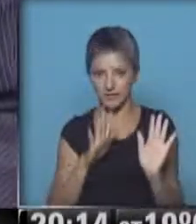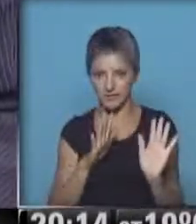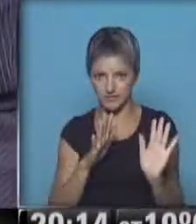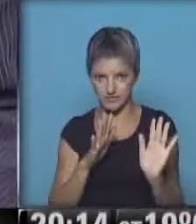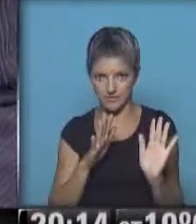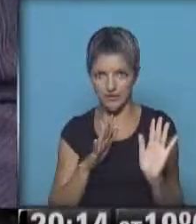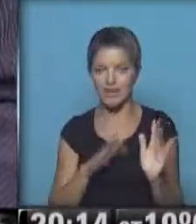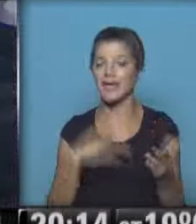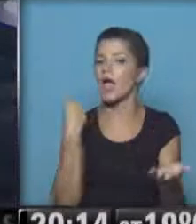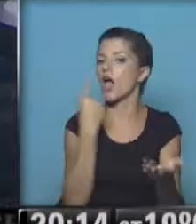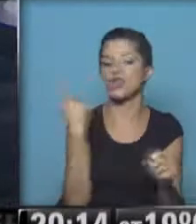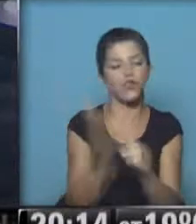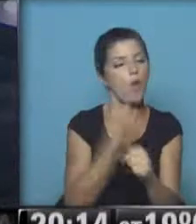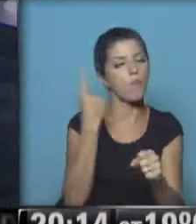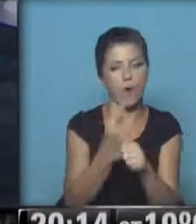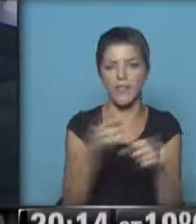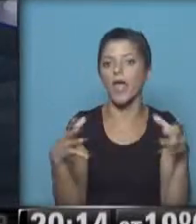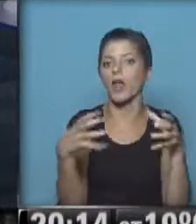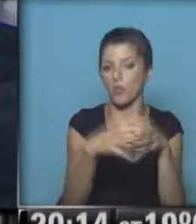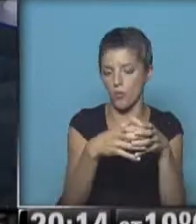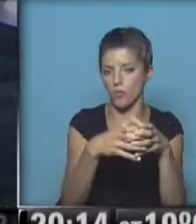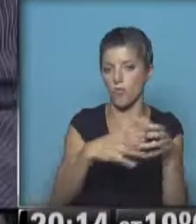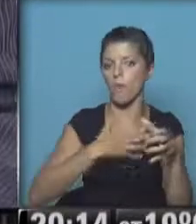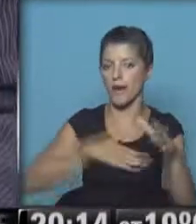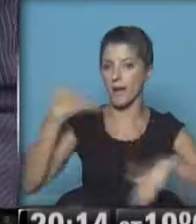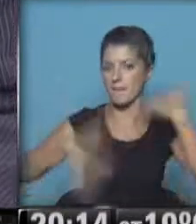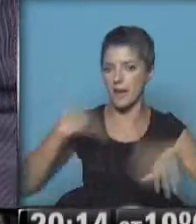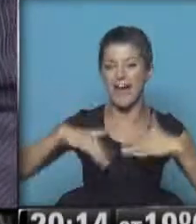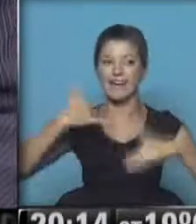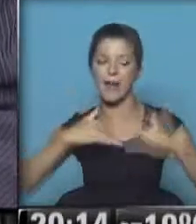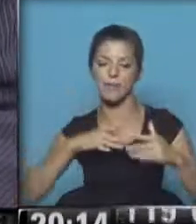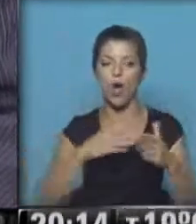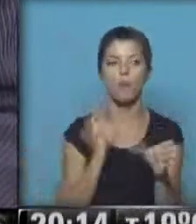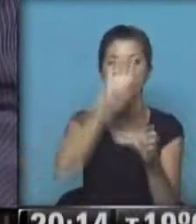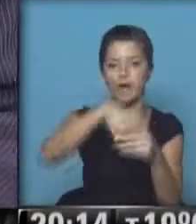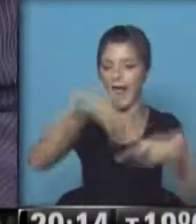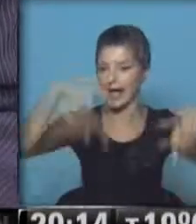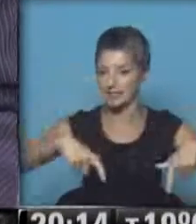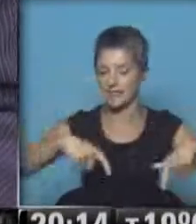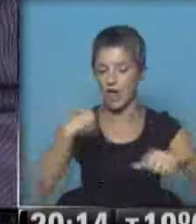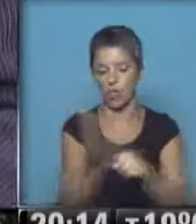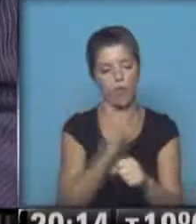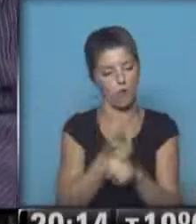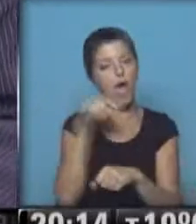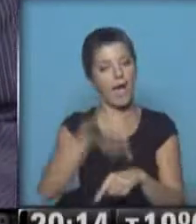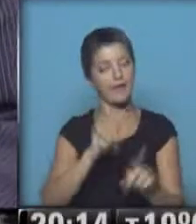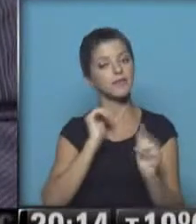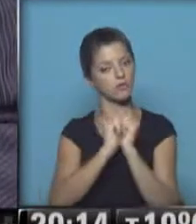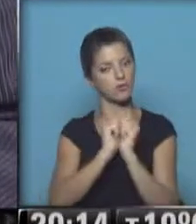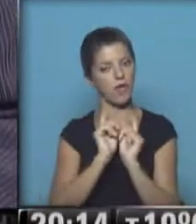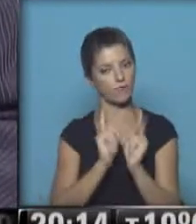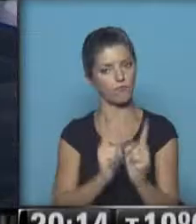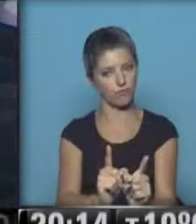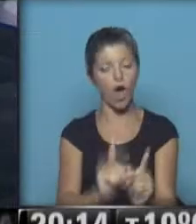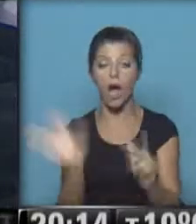van a habilitar a los barras rápidamente, porque esto va a continuar, esta historia va a continuar a pesar de los